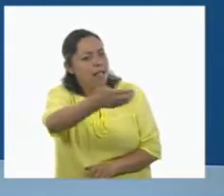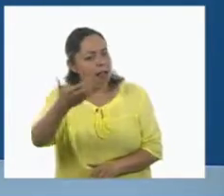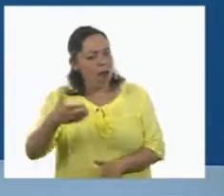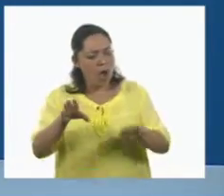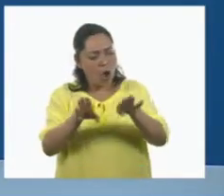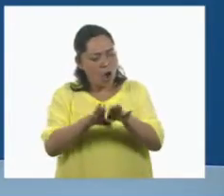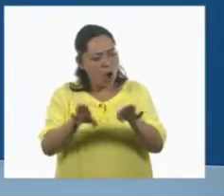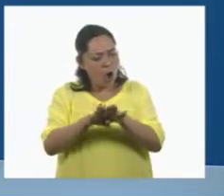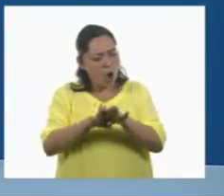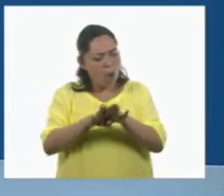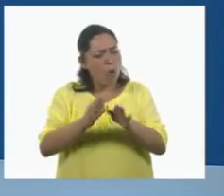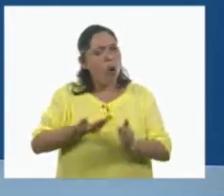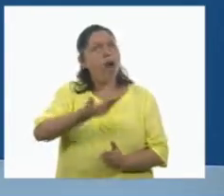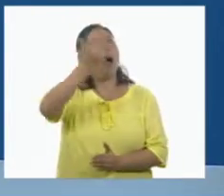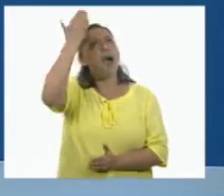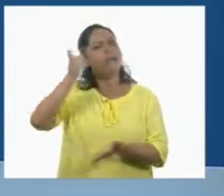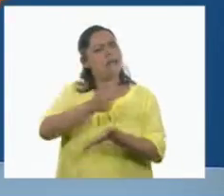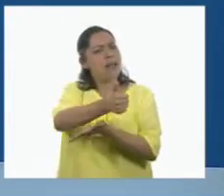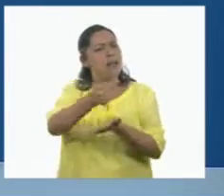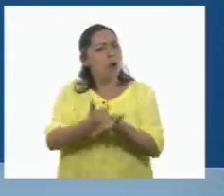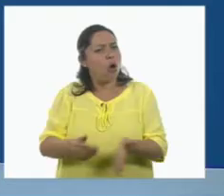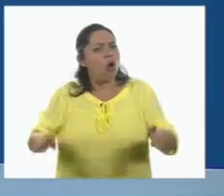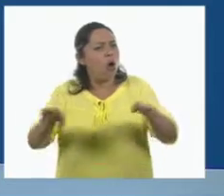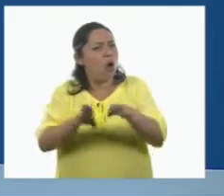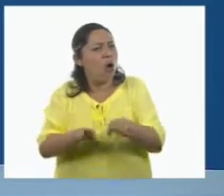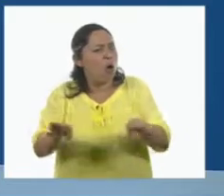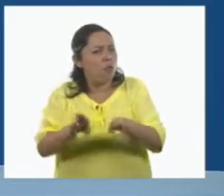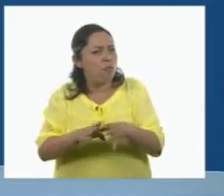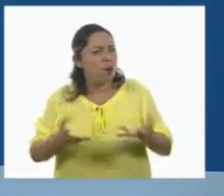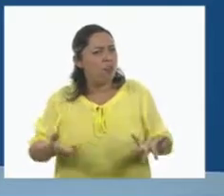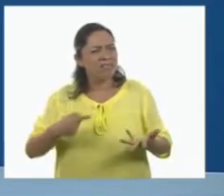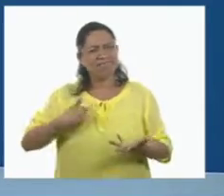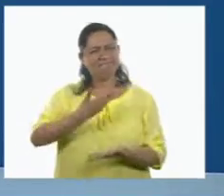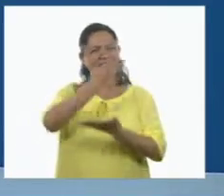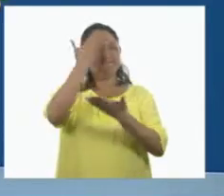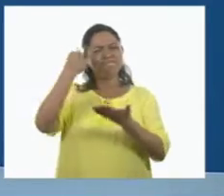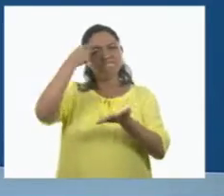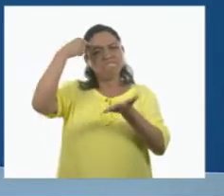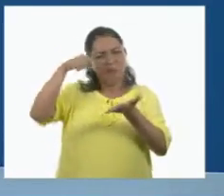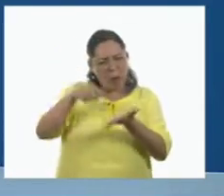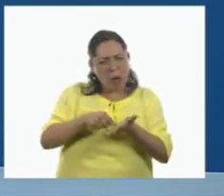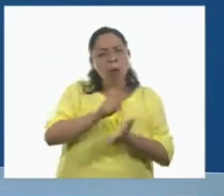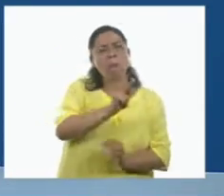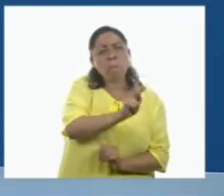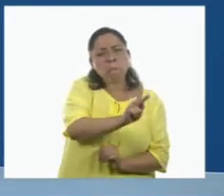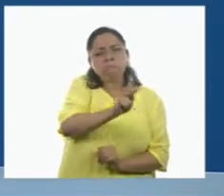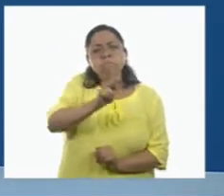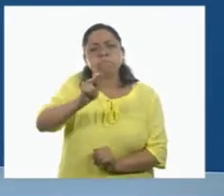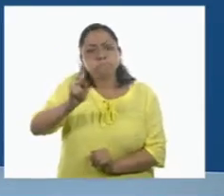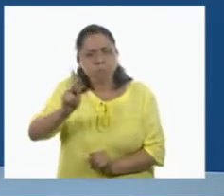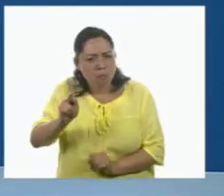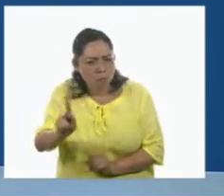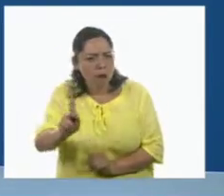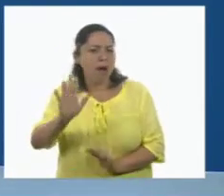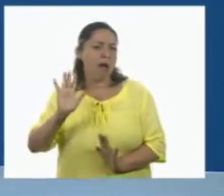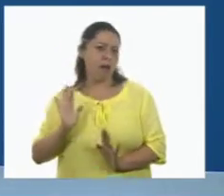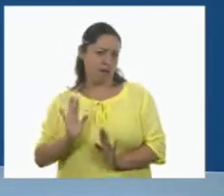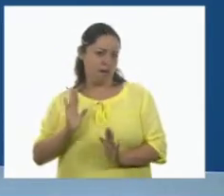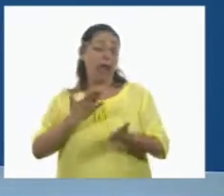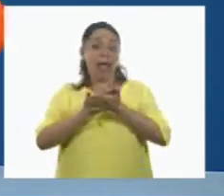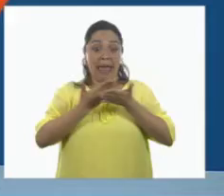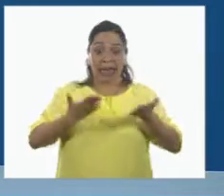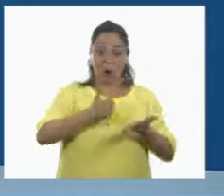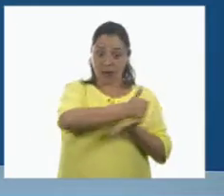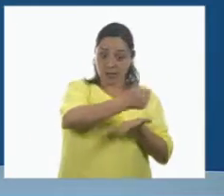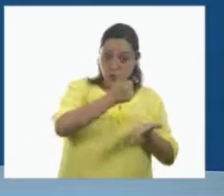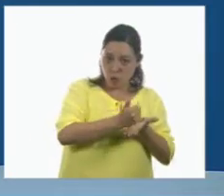que habrá sido la vida en las ciudades? No sé, yo creo que muy parecida a la vida de la gente en las ciudades de hoy en